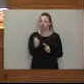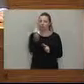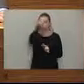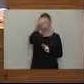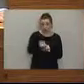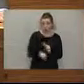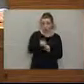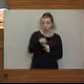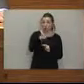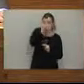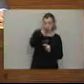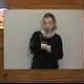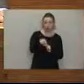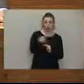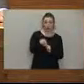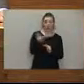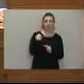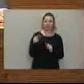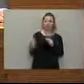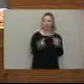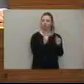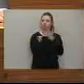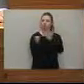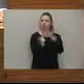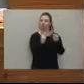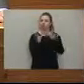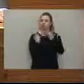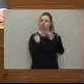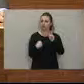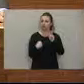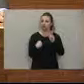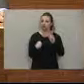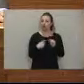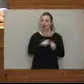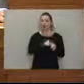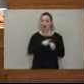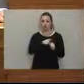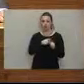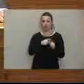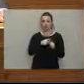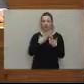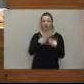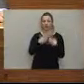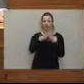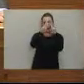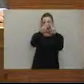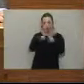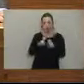mismo se está discutiendo en el seno de la Comisión de Industria, Investigación y Energía del Parlamento Europeo